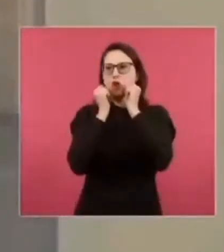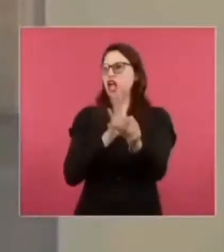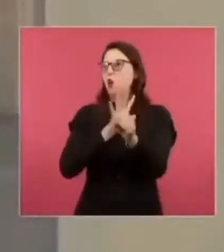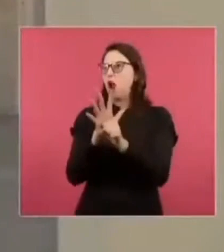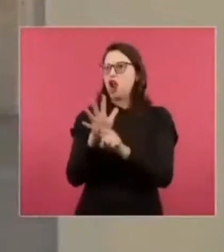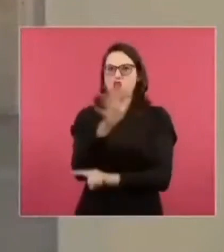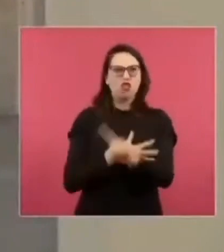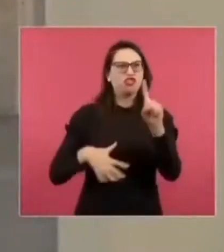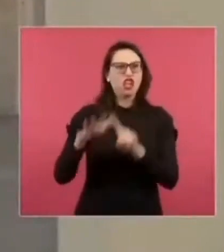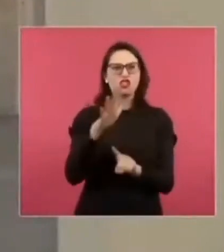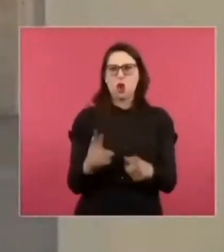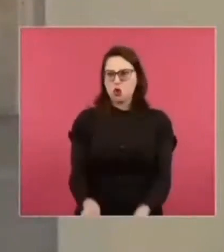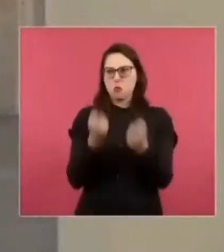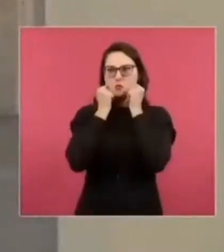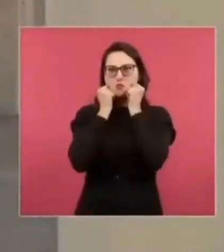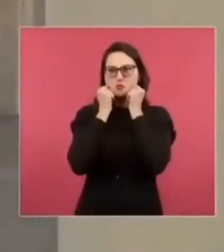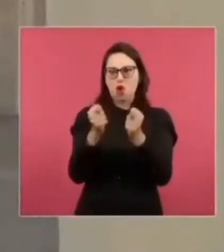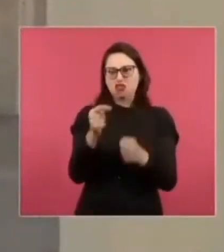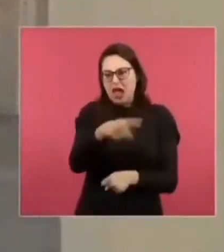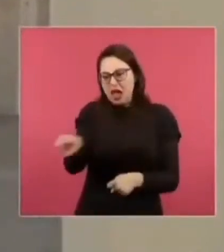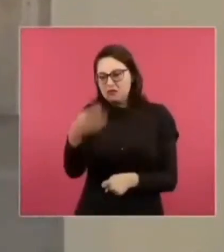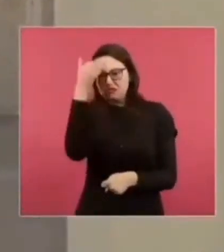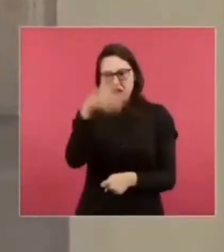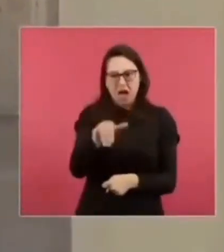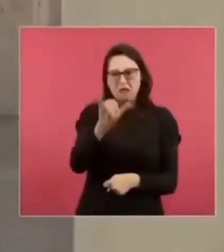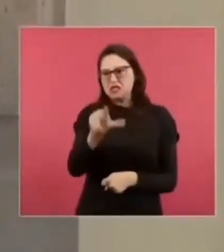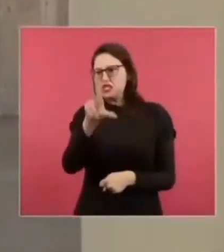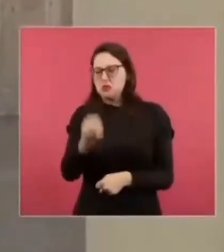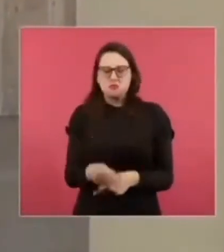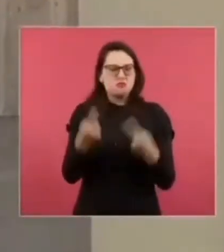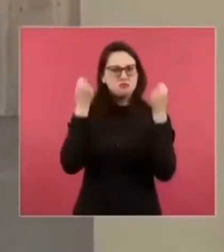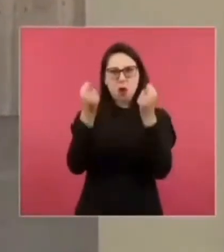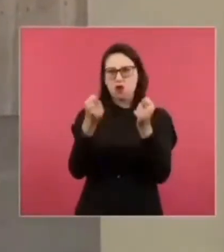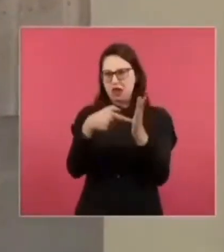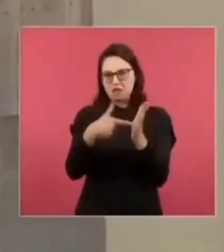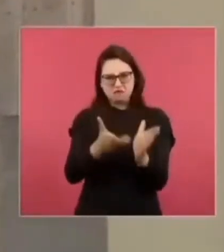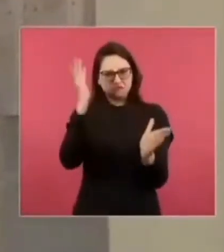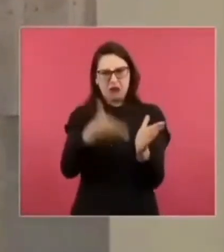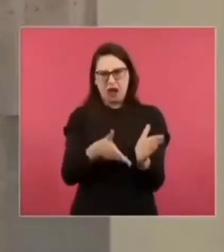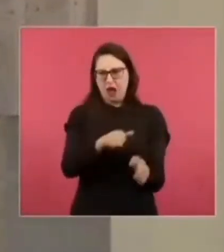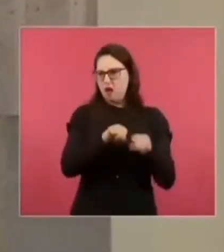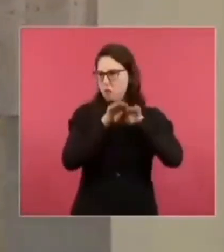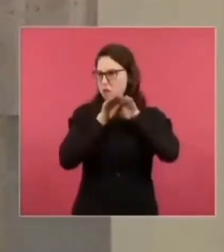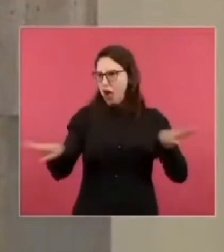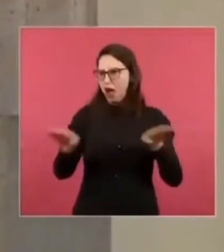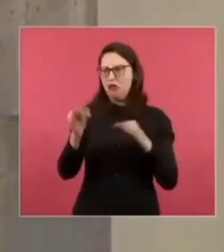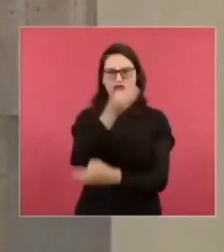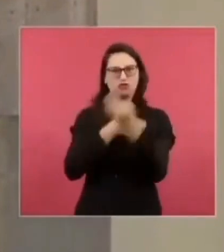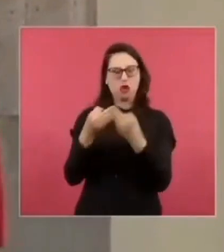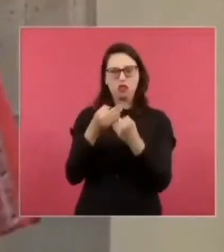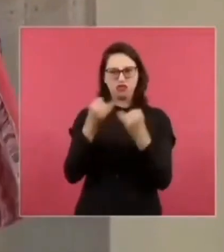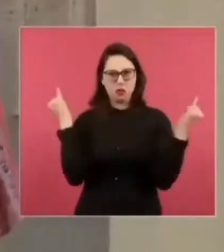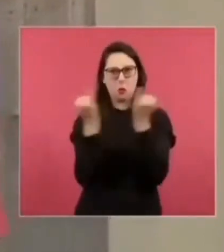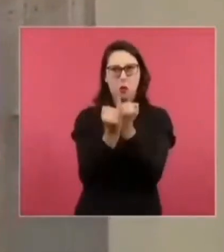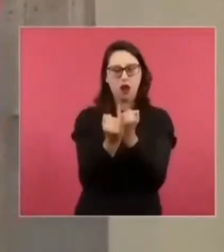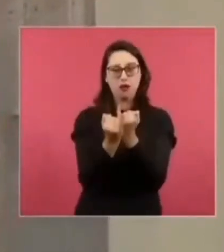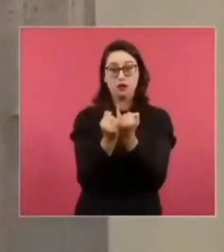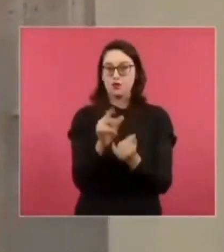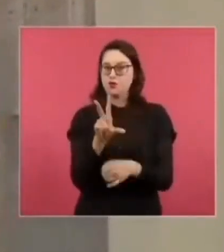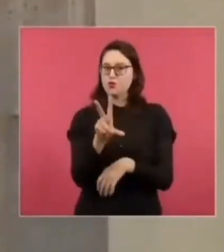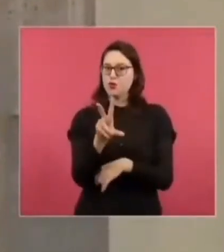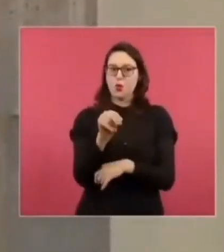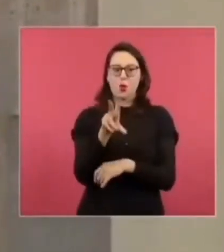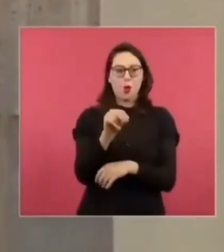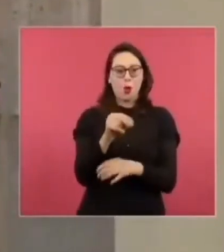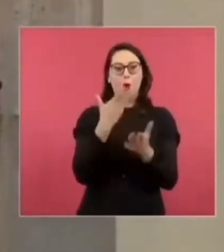que le están circulando como ataque? Pues precisamente el ya no soy yo